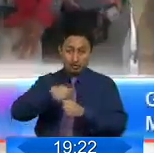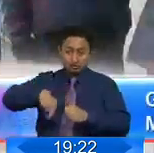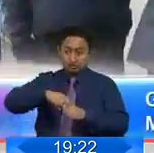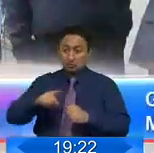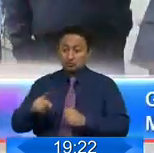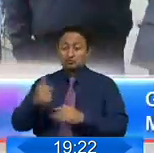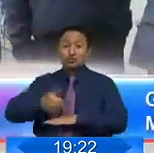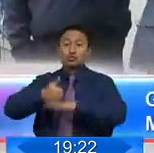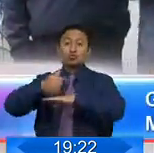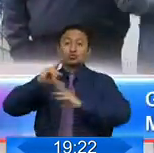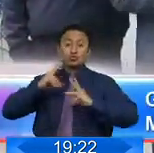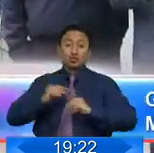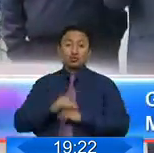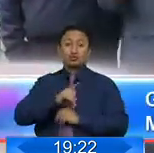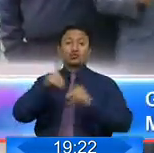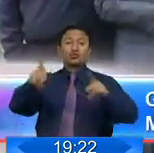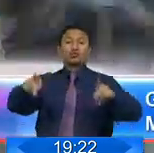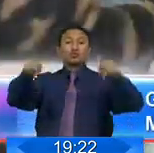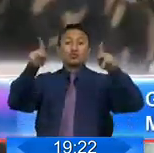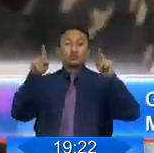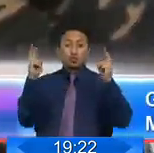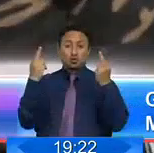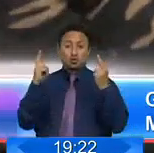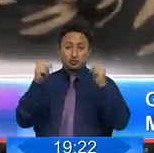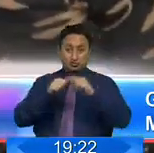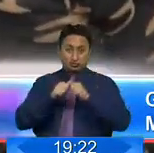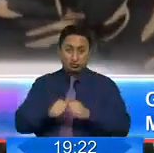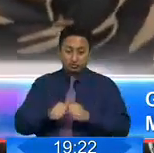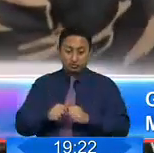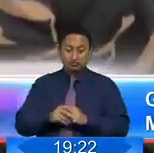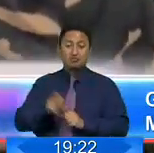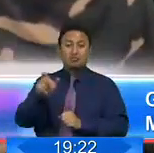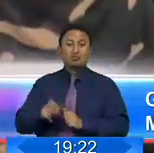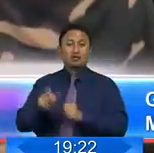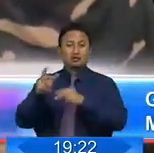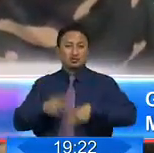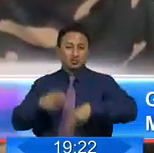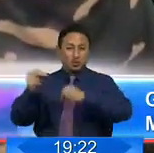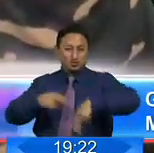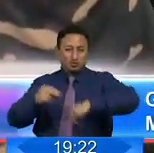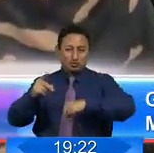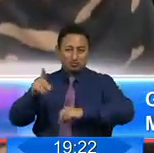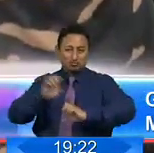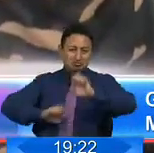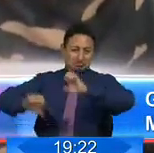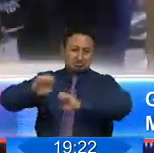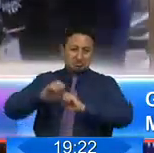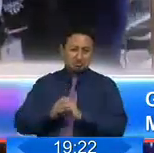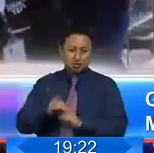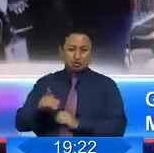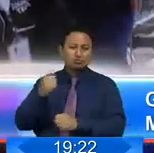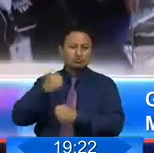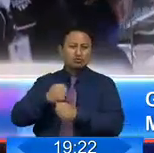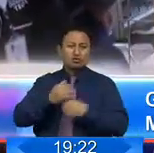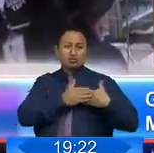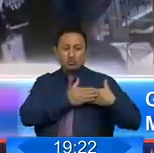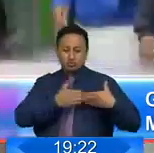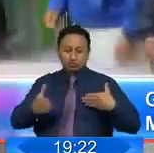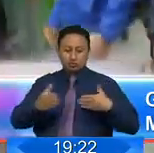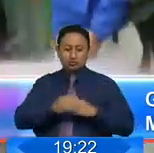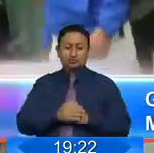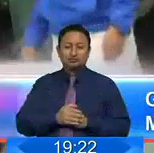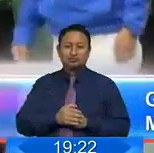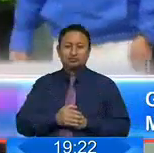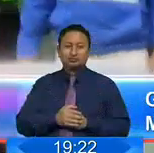puente internacional de Rumichaca dentro de la atención médica a los migrantes formularon una evaluación sobre este trabajo ejecutado, sobre todo en la última semana,